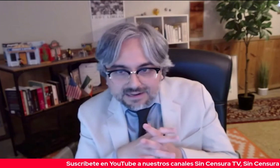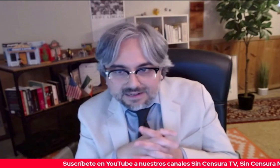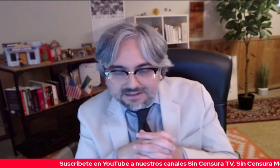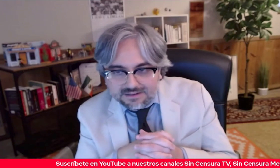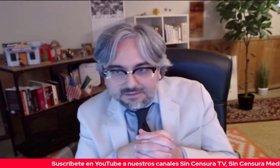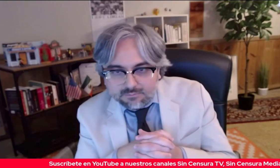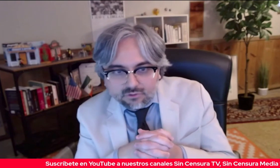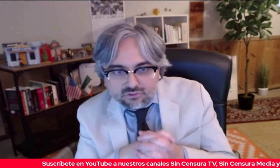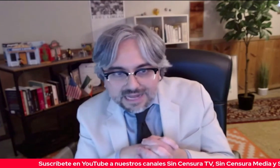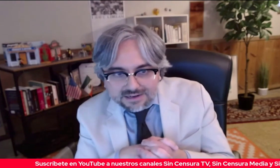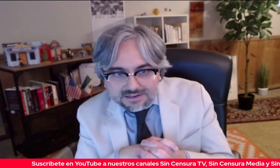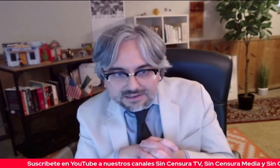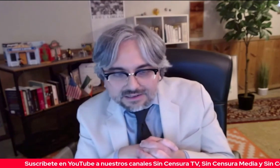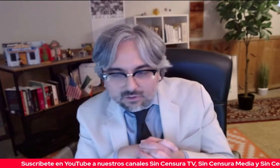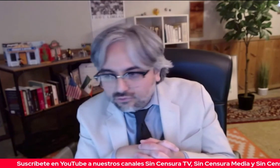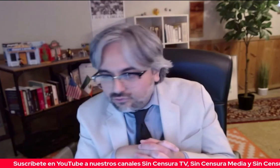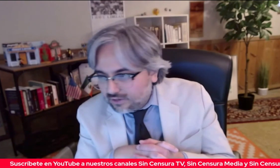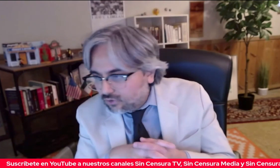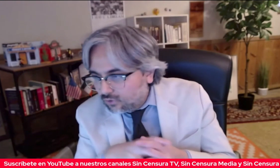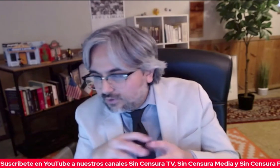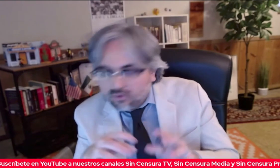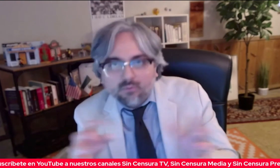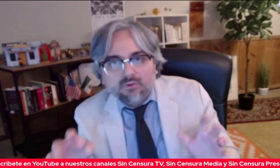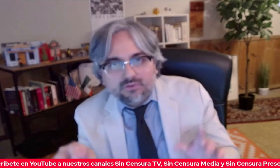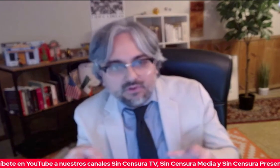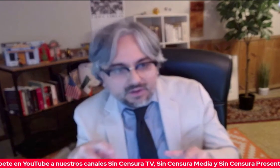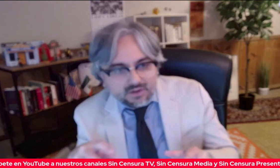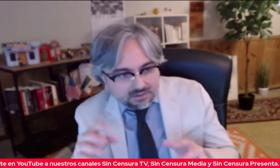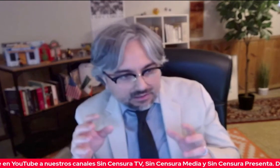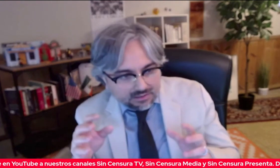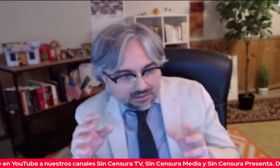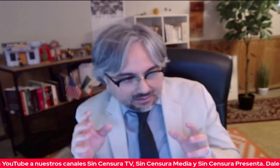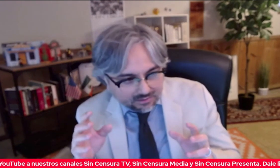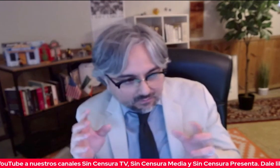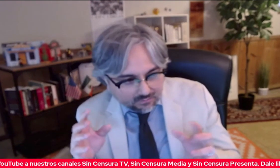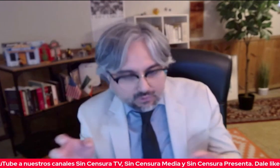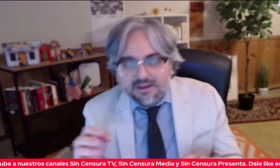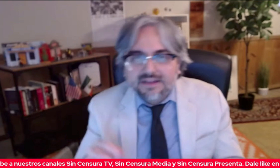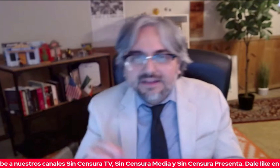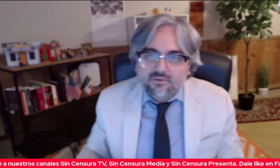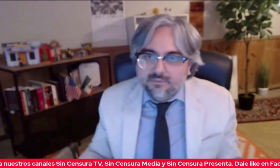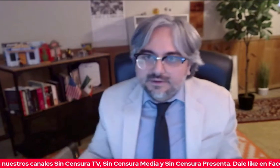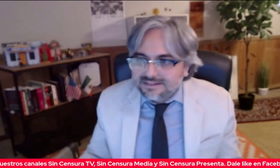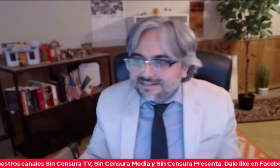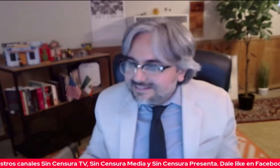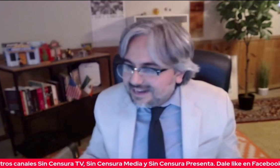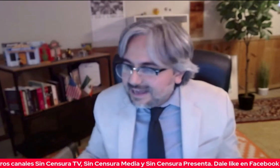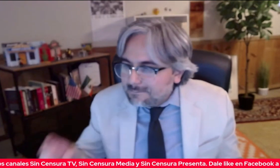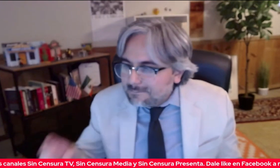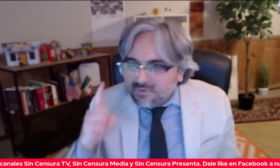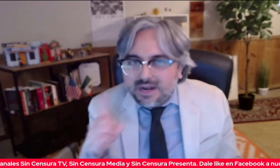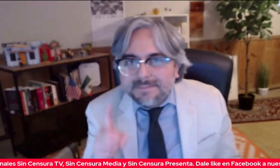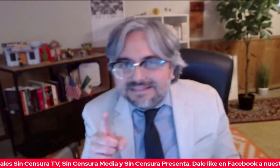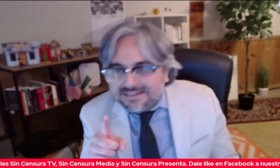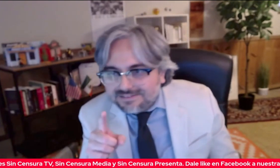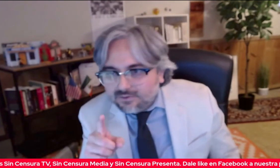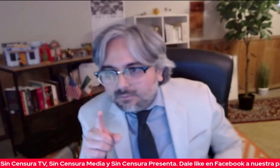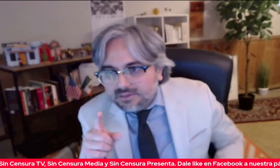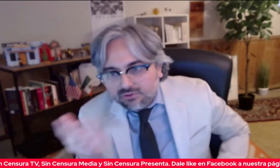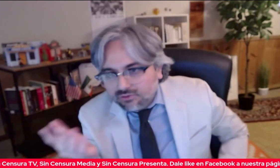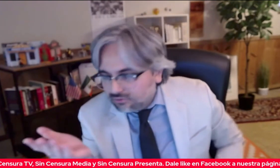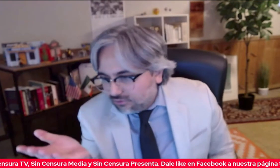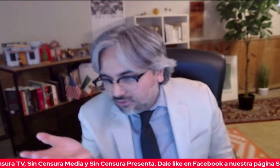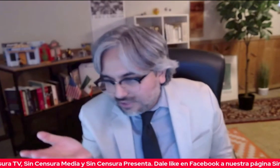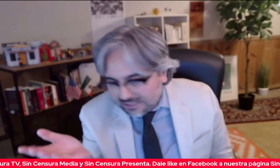buscaban era mostrar que no funciona su gobierno como lo hicieron en Reforma, en el Universal y etcétera. Me vino a la mente en ese